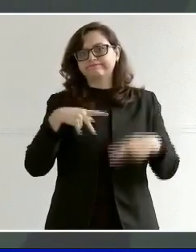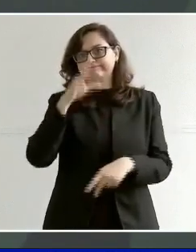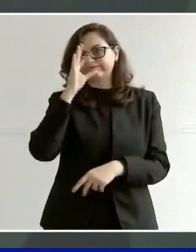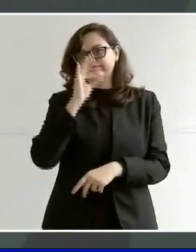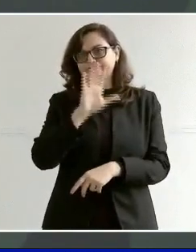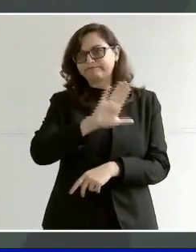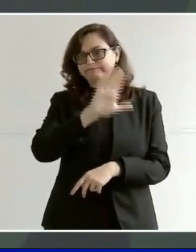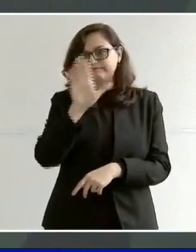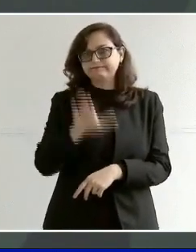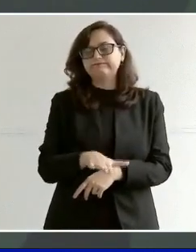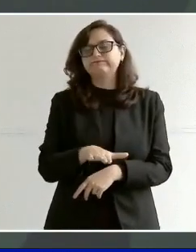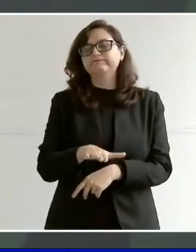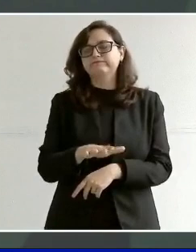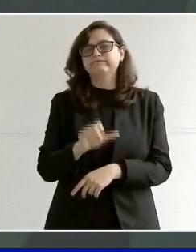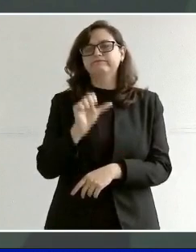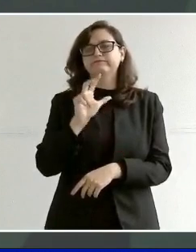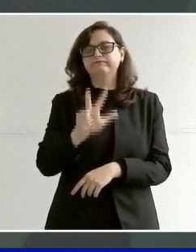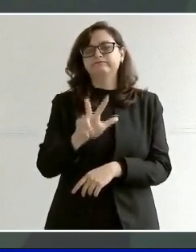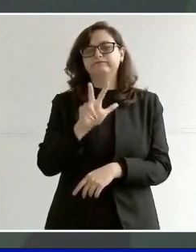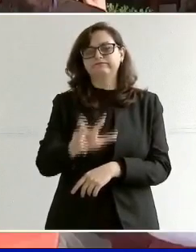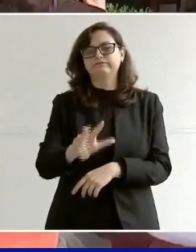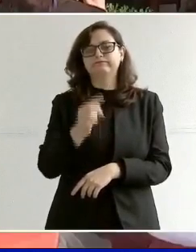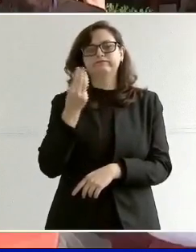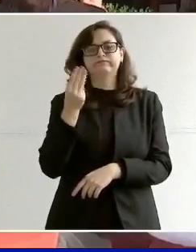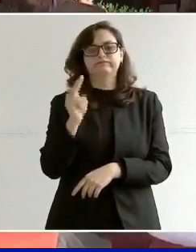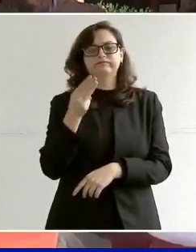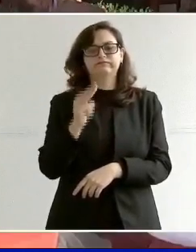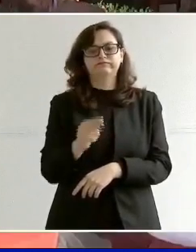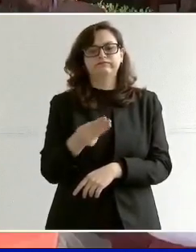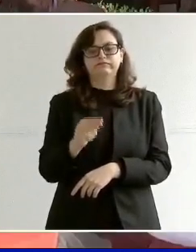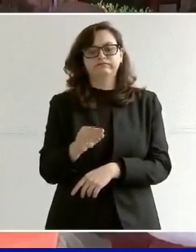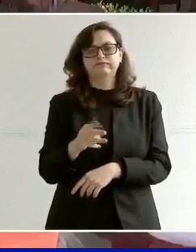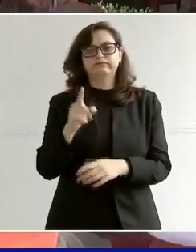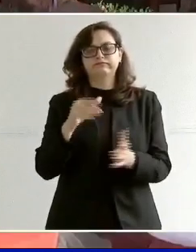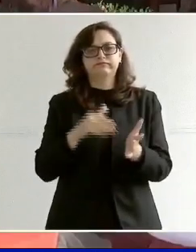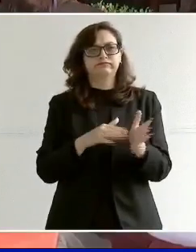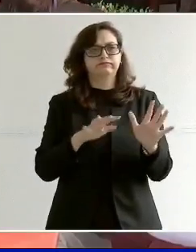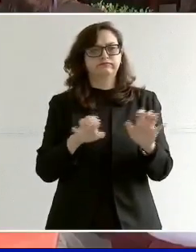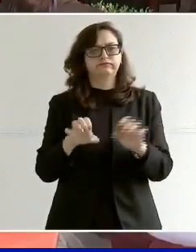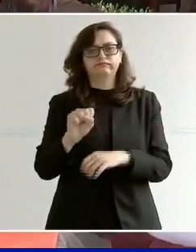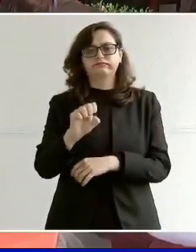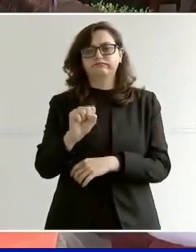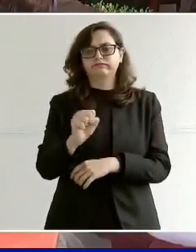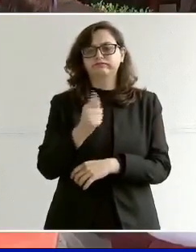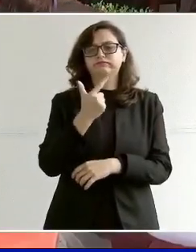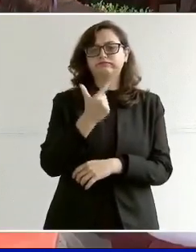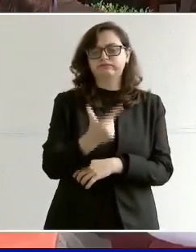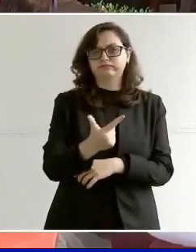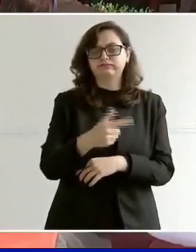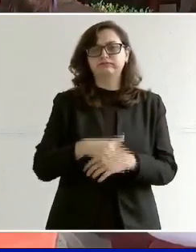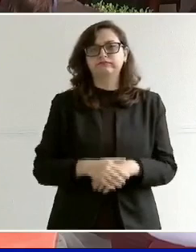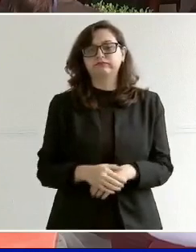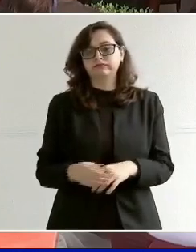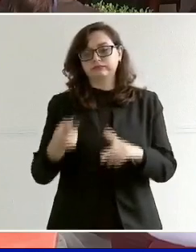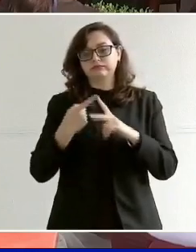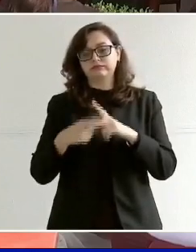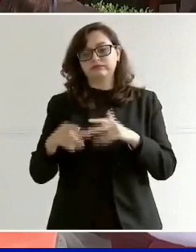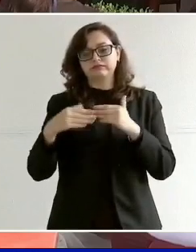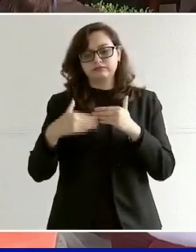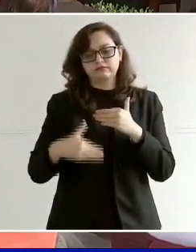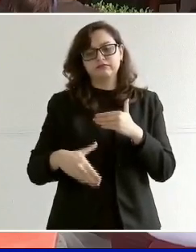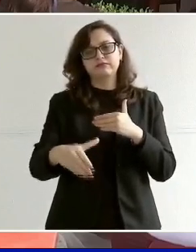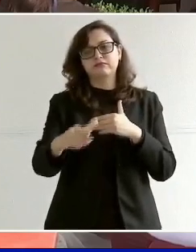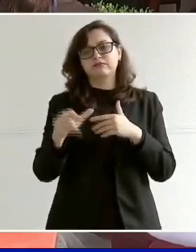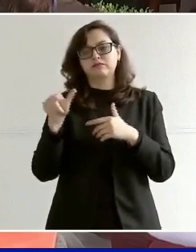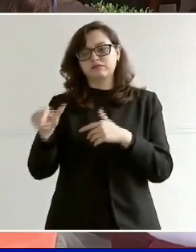Zócalo de Atoyac el 18 de mayo de 1967. He ahí, pues, el inicio de la guerrilla del